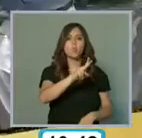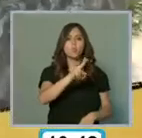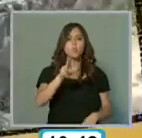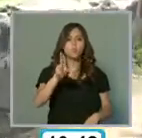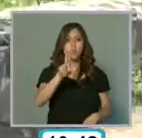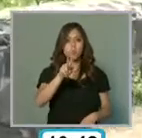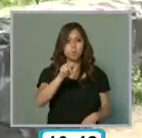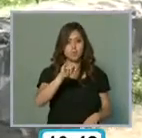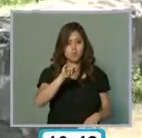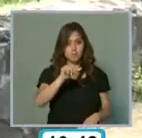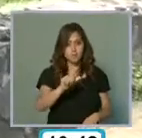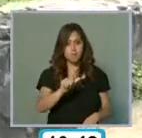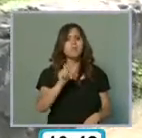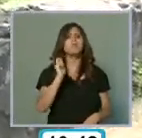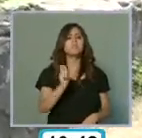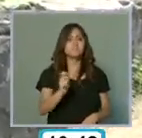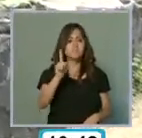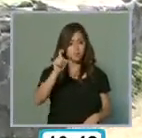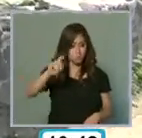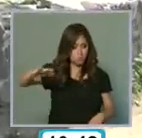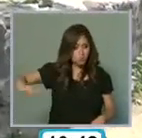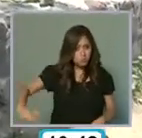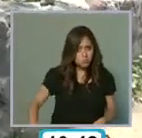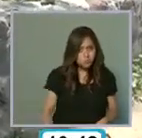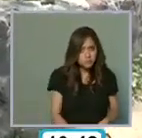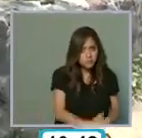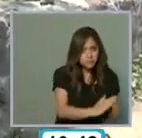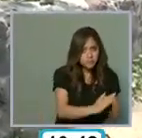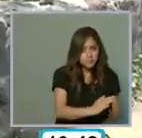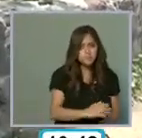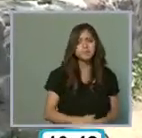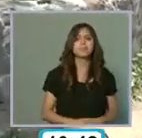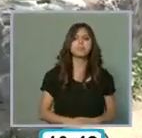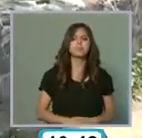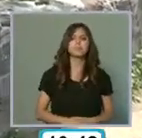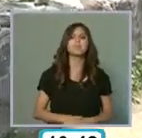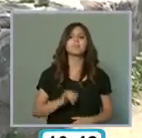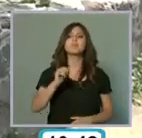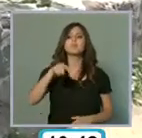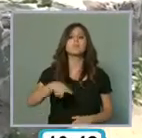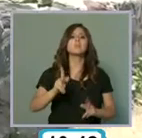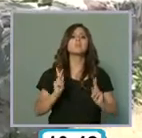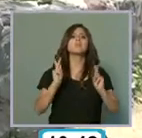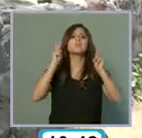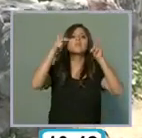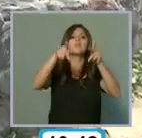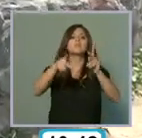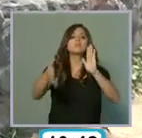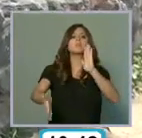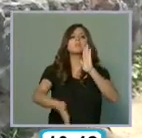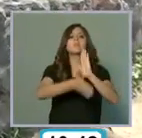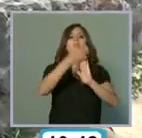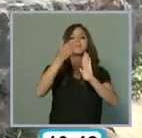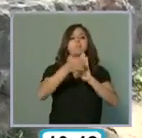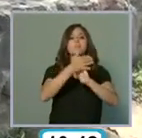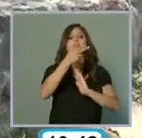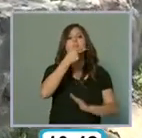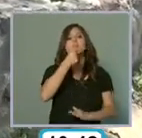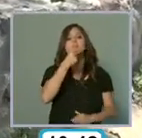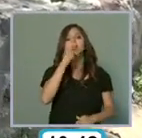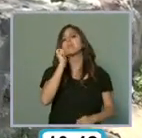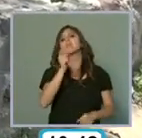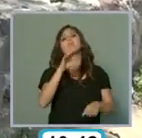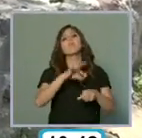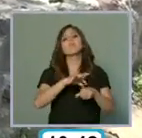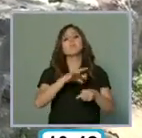el agua pasaba por acá. Así es, este puente de Urrutia lo mandó a hacer el doctor Aureliano